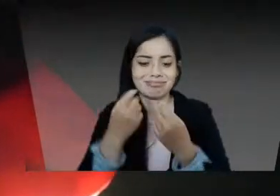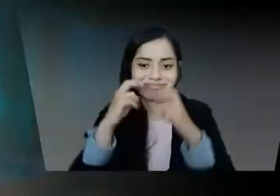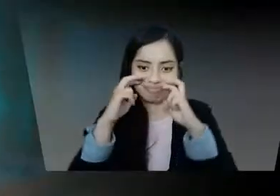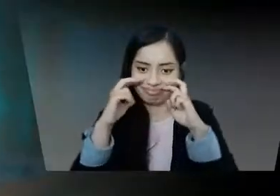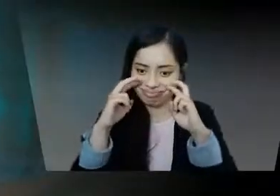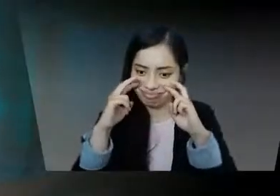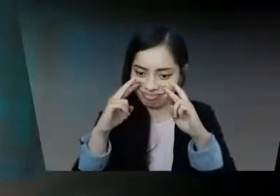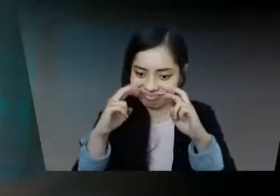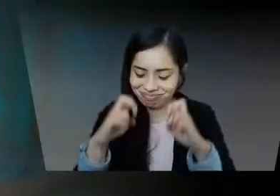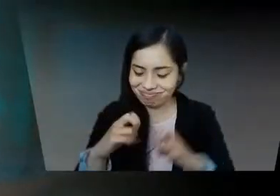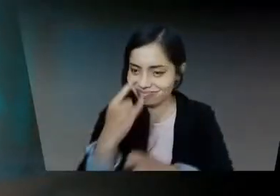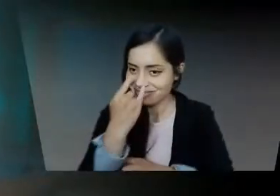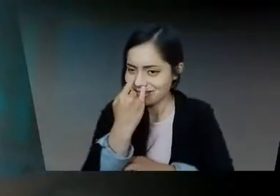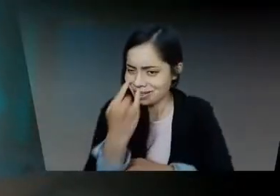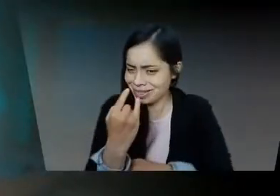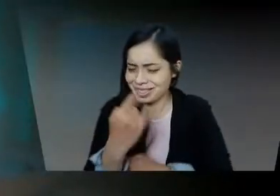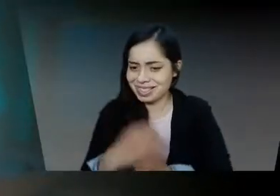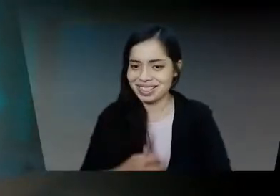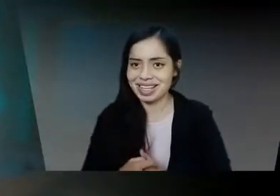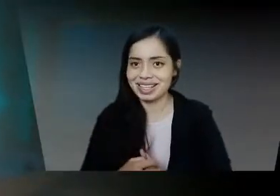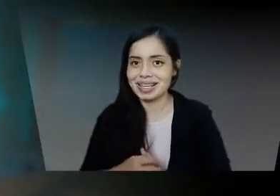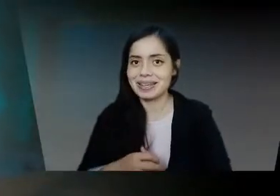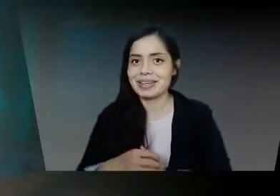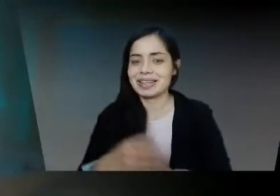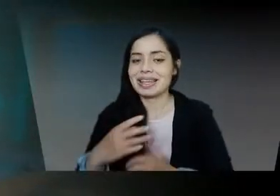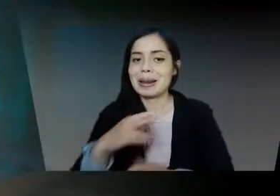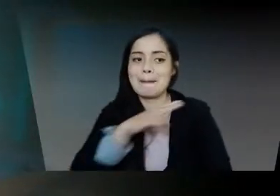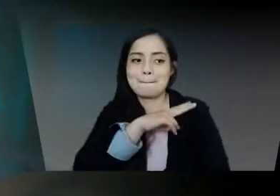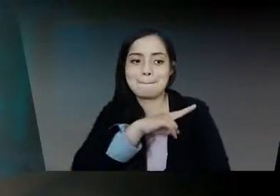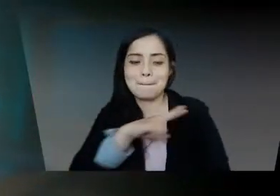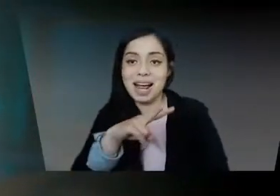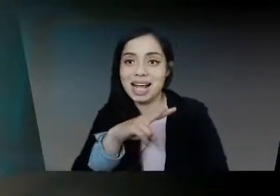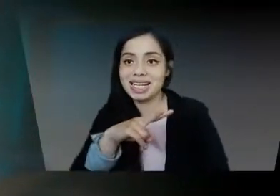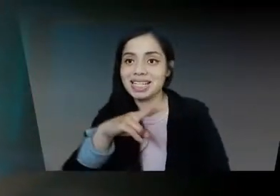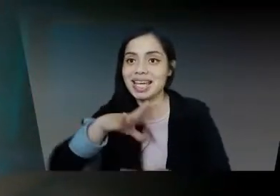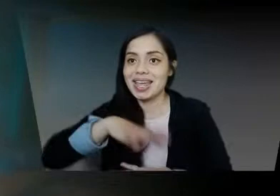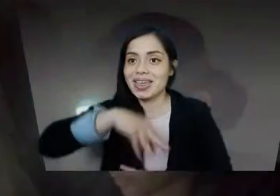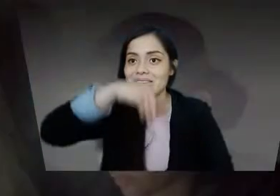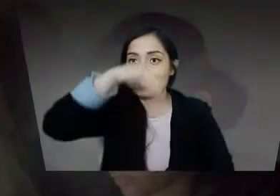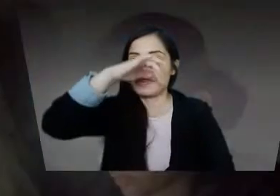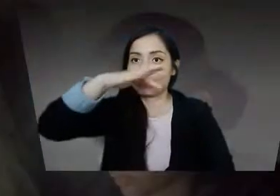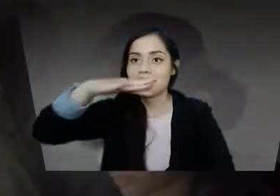Magdalena. También hemos cogido bastantes aves migratorias que vienen de Norteamérica.